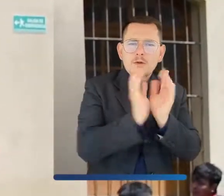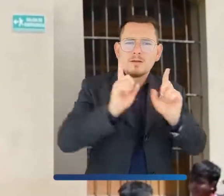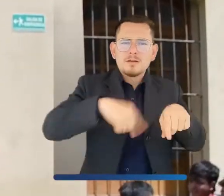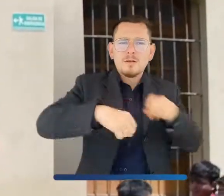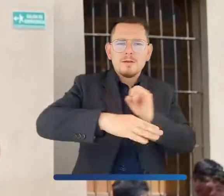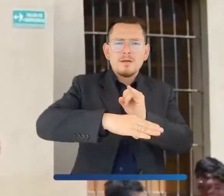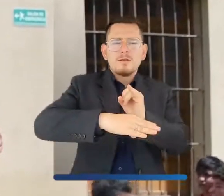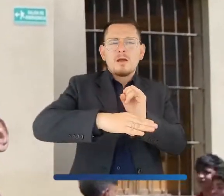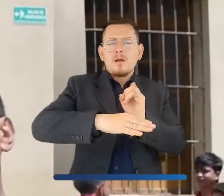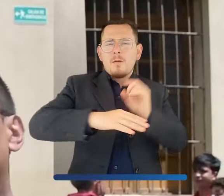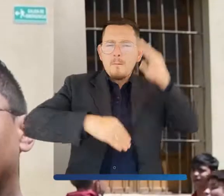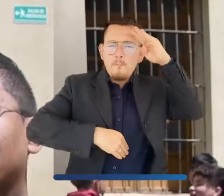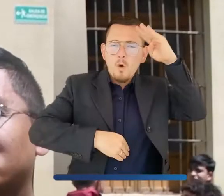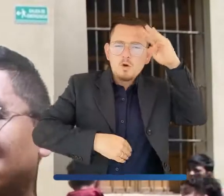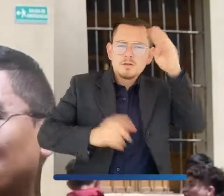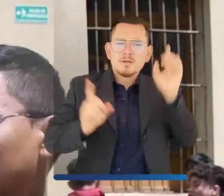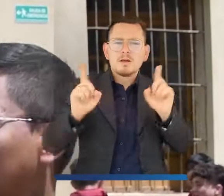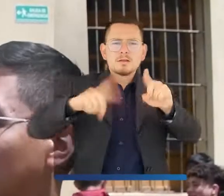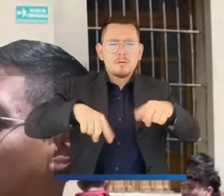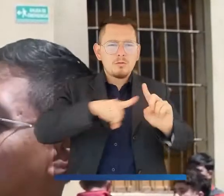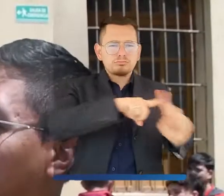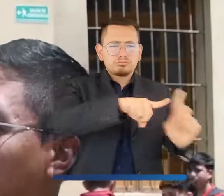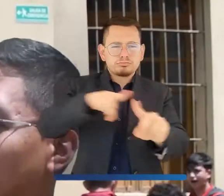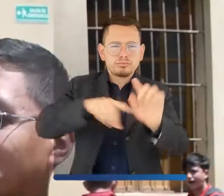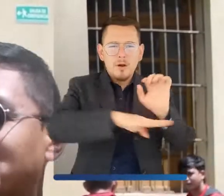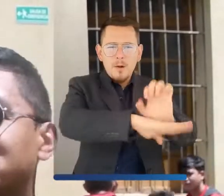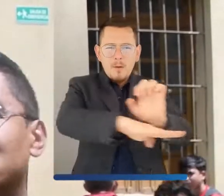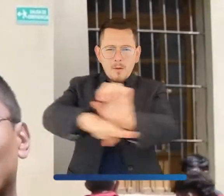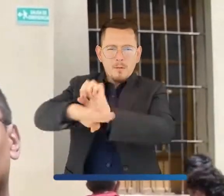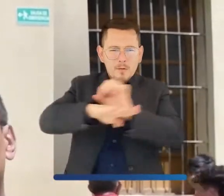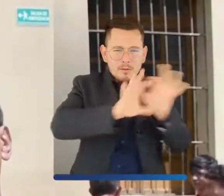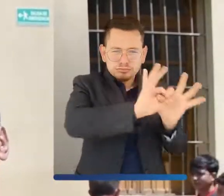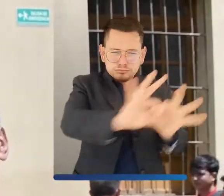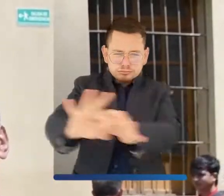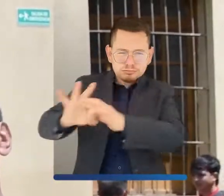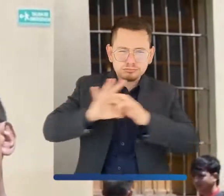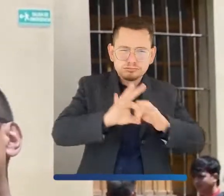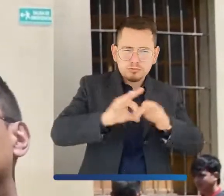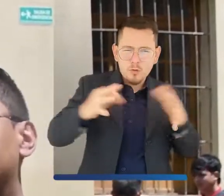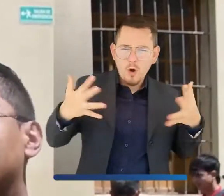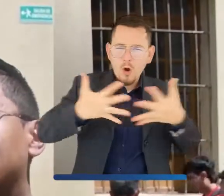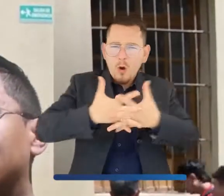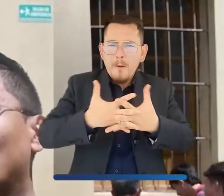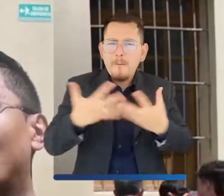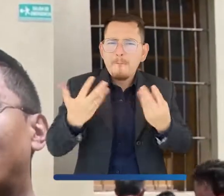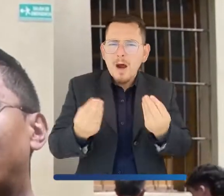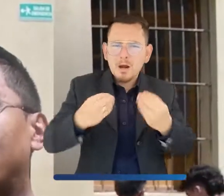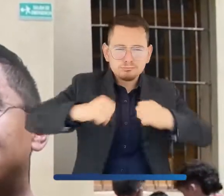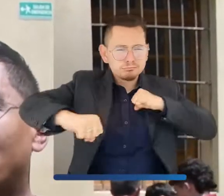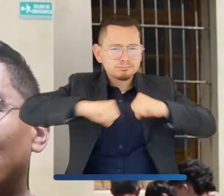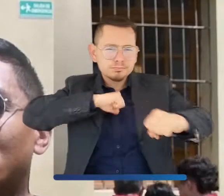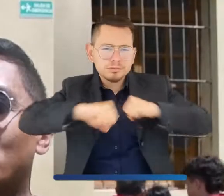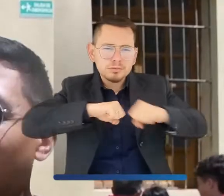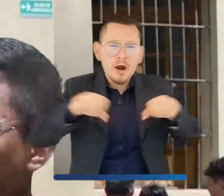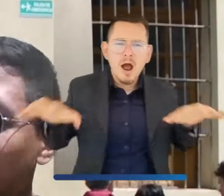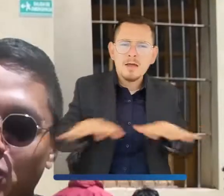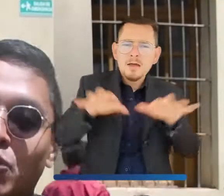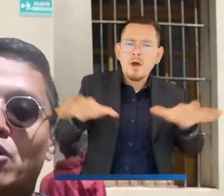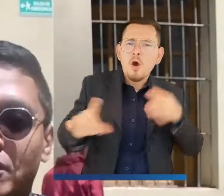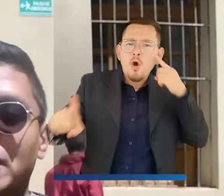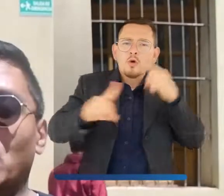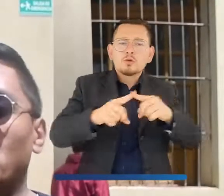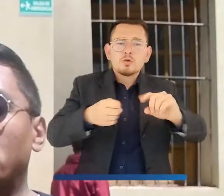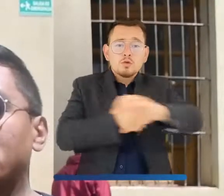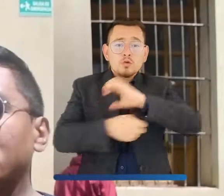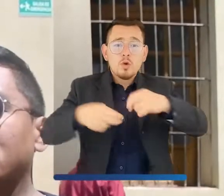a Tunja, primero gracias por acogerme porque yo no soy boyacense, soy bogotano y Tunja me ha sabido acoger y estoy